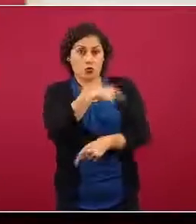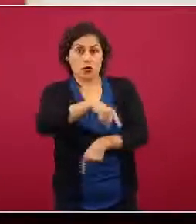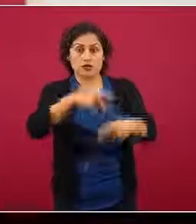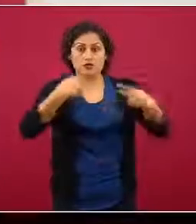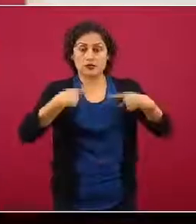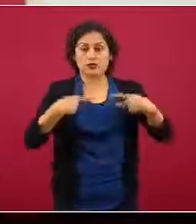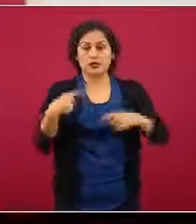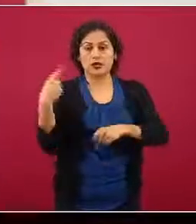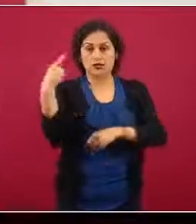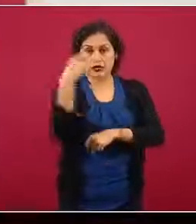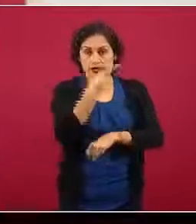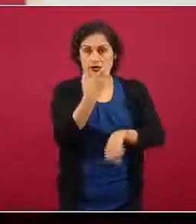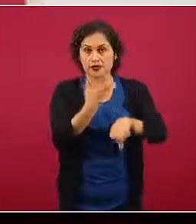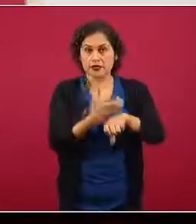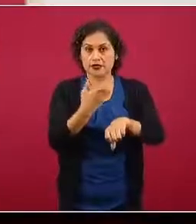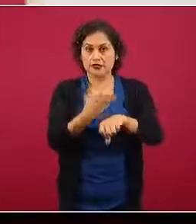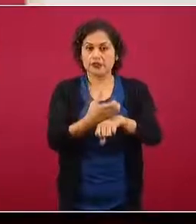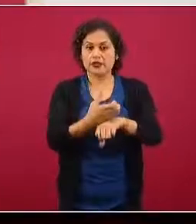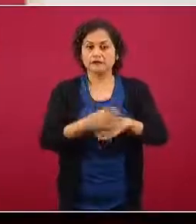en la audiencia